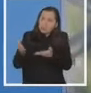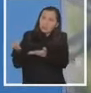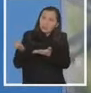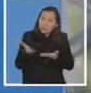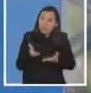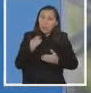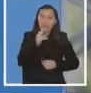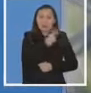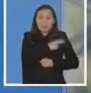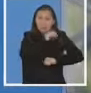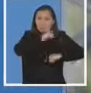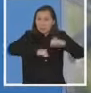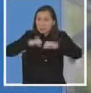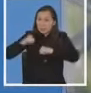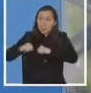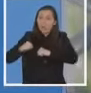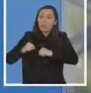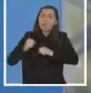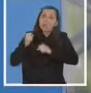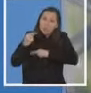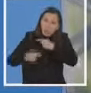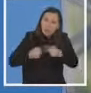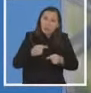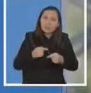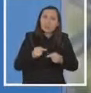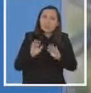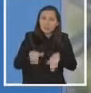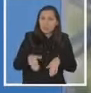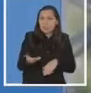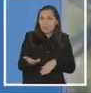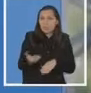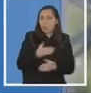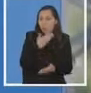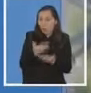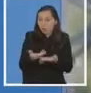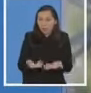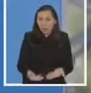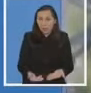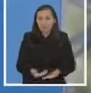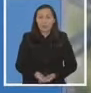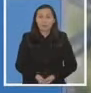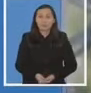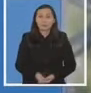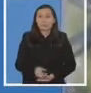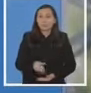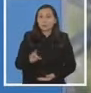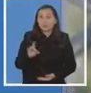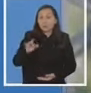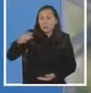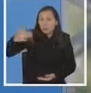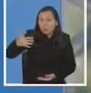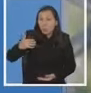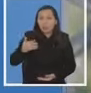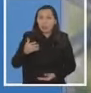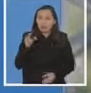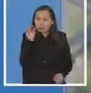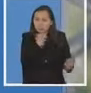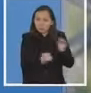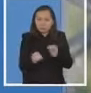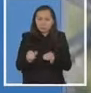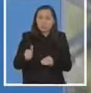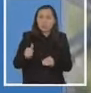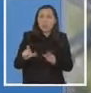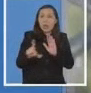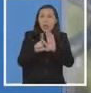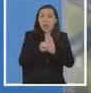a los empresarios a poder ir avanzando como lo hemos hecho hasta ahora. Es importante que la implementación no se